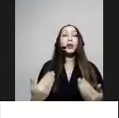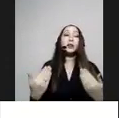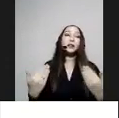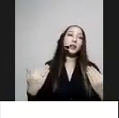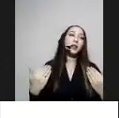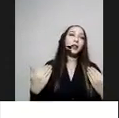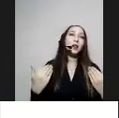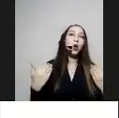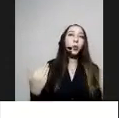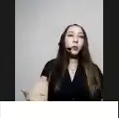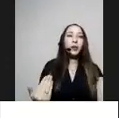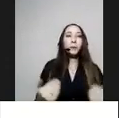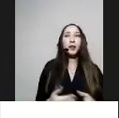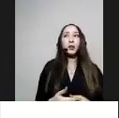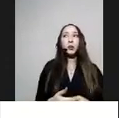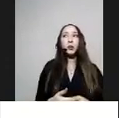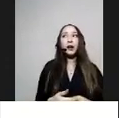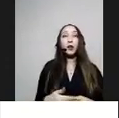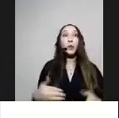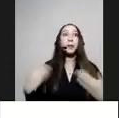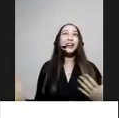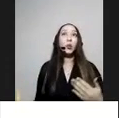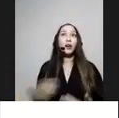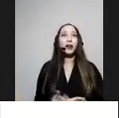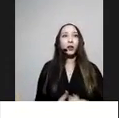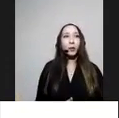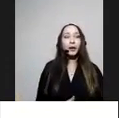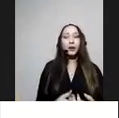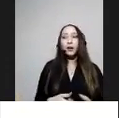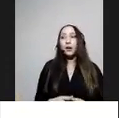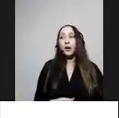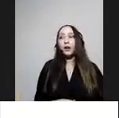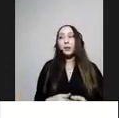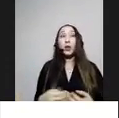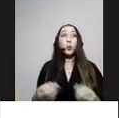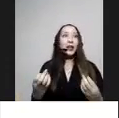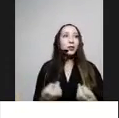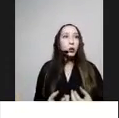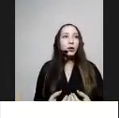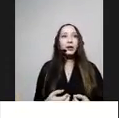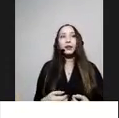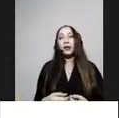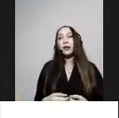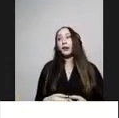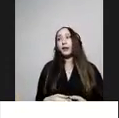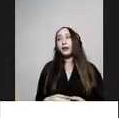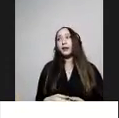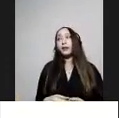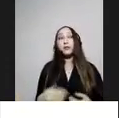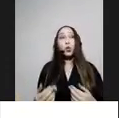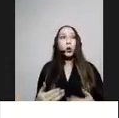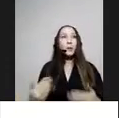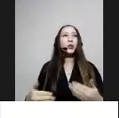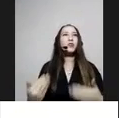ejemplo, si como, empiezo a comer más o a dejar de comer, me como las uñas,